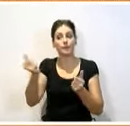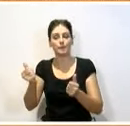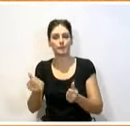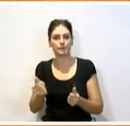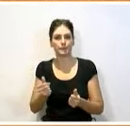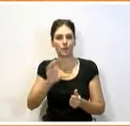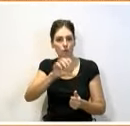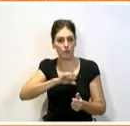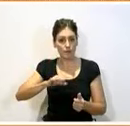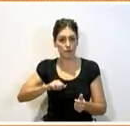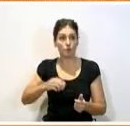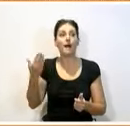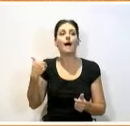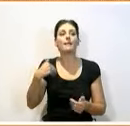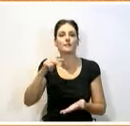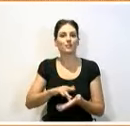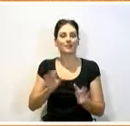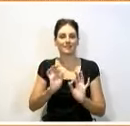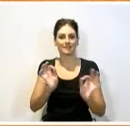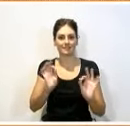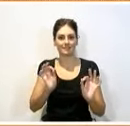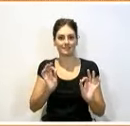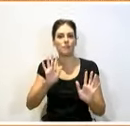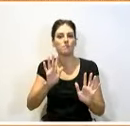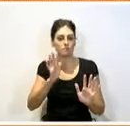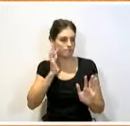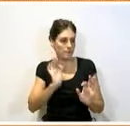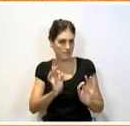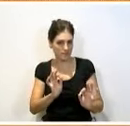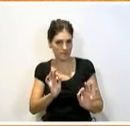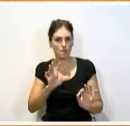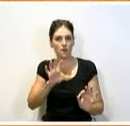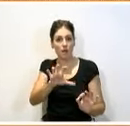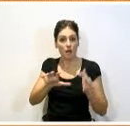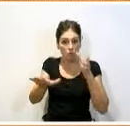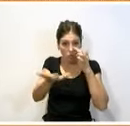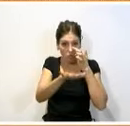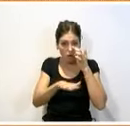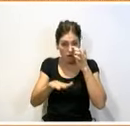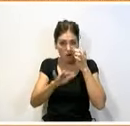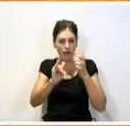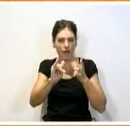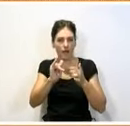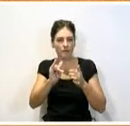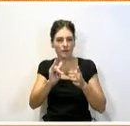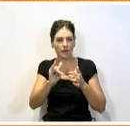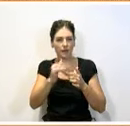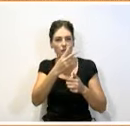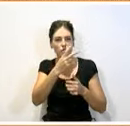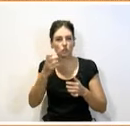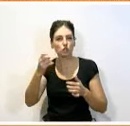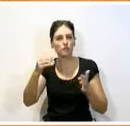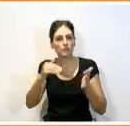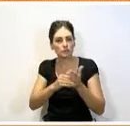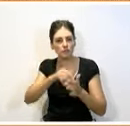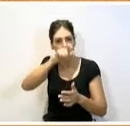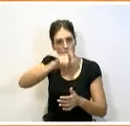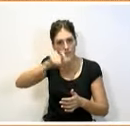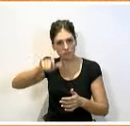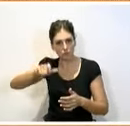era comunidad autónoma, evidentemente, pero en una región en la que había entonces 200.000